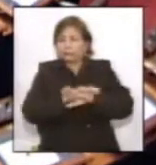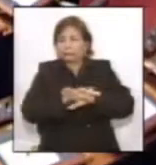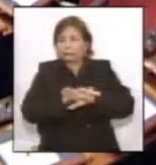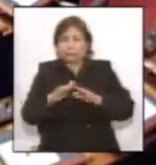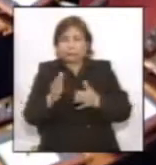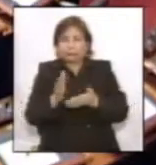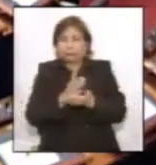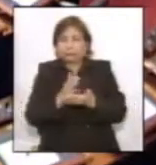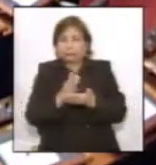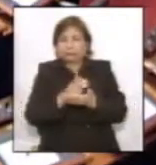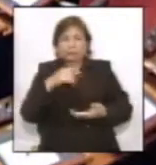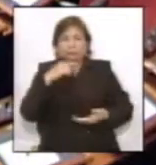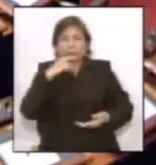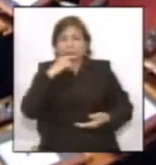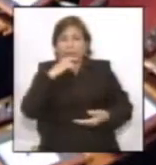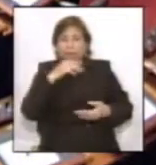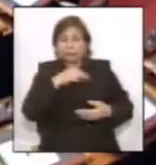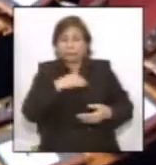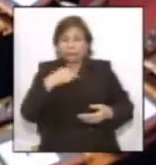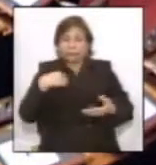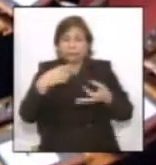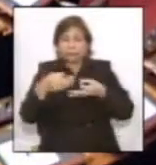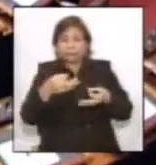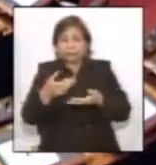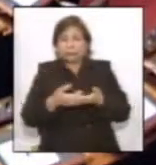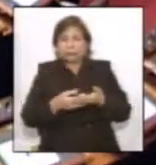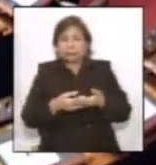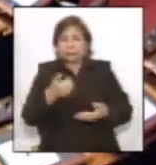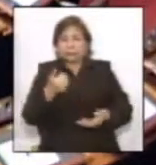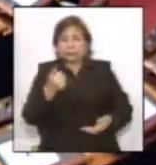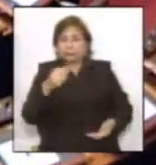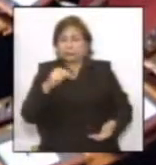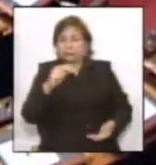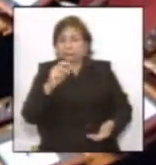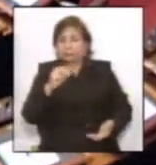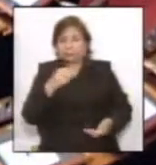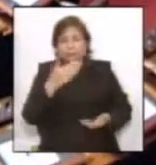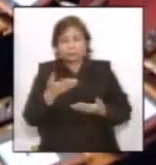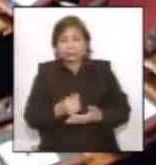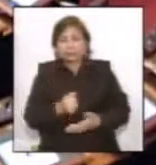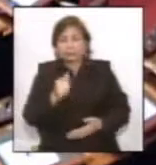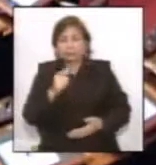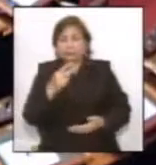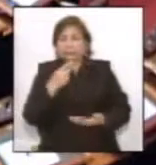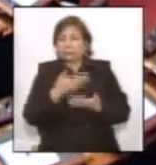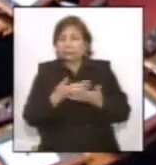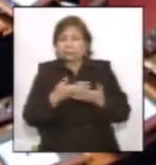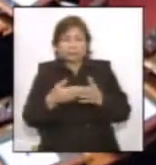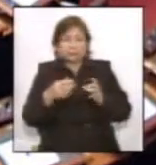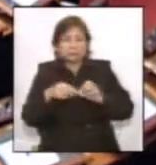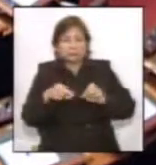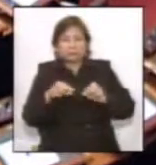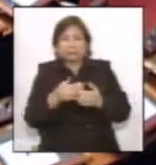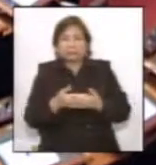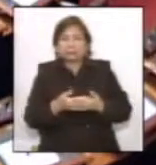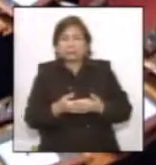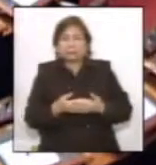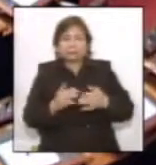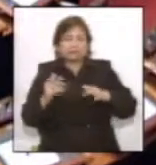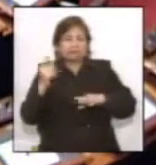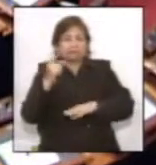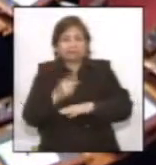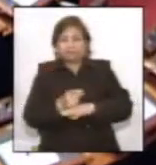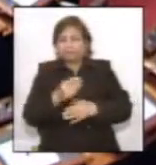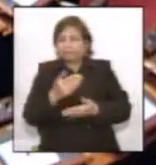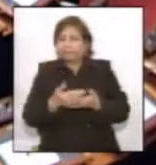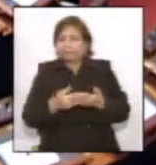la participación de la ministra de Economía, María Antonieta Alba, en este pliego, en esta